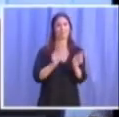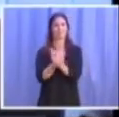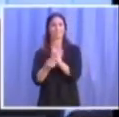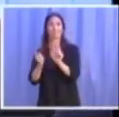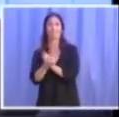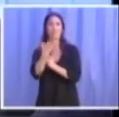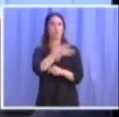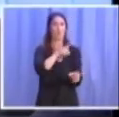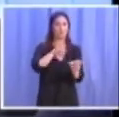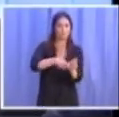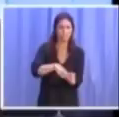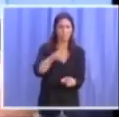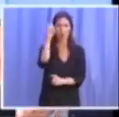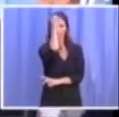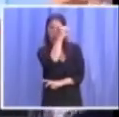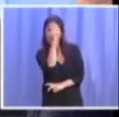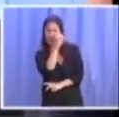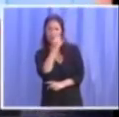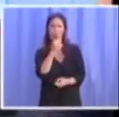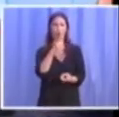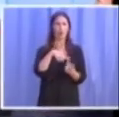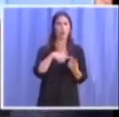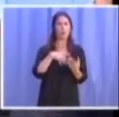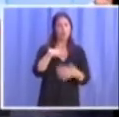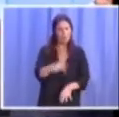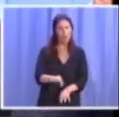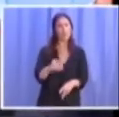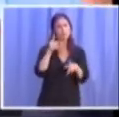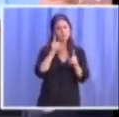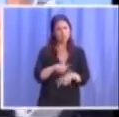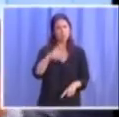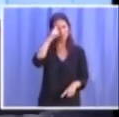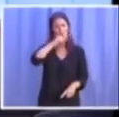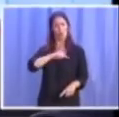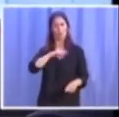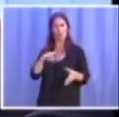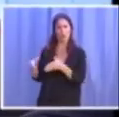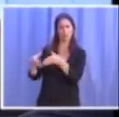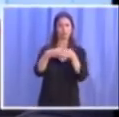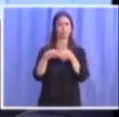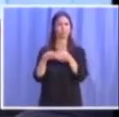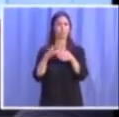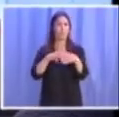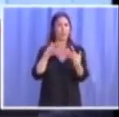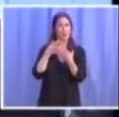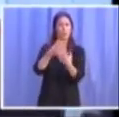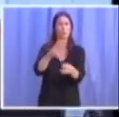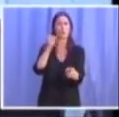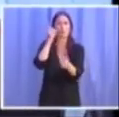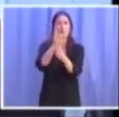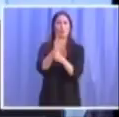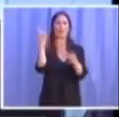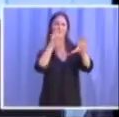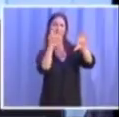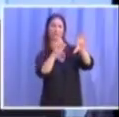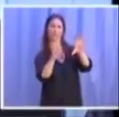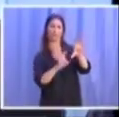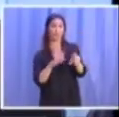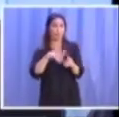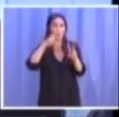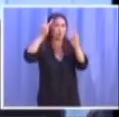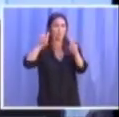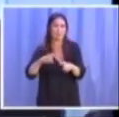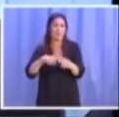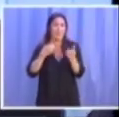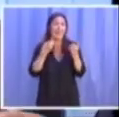que participe, que opine y que sea capaz de abordar también una conciencia colectiva, por ejemplo, para luchar contra las pintadas, que es una cuestión